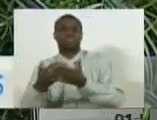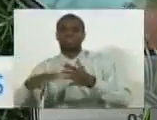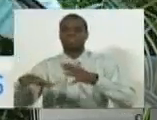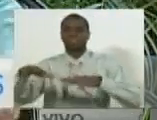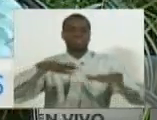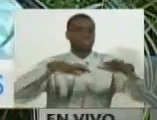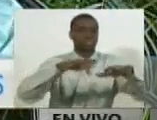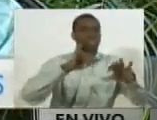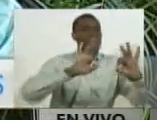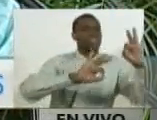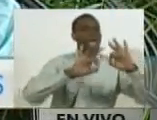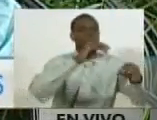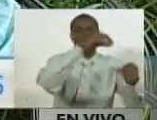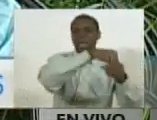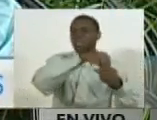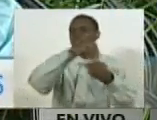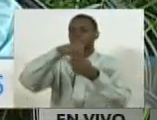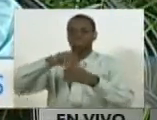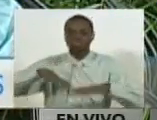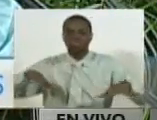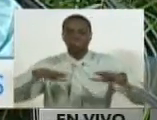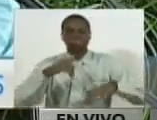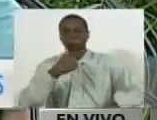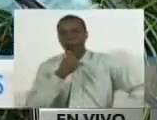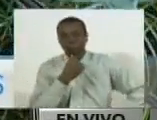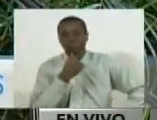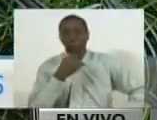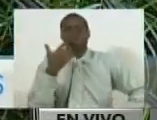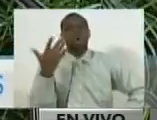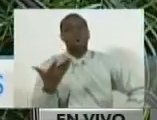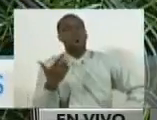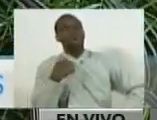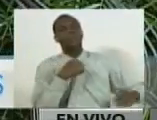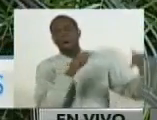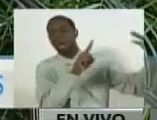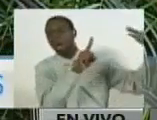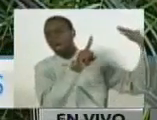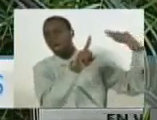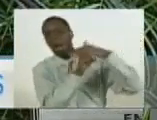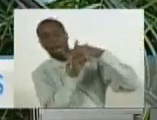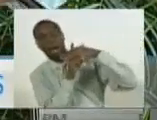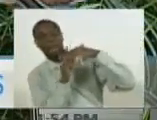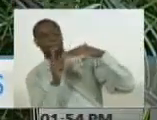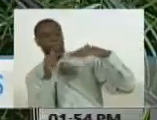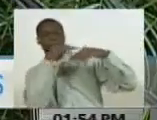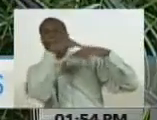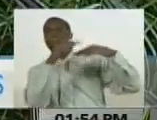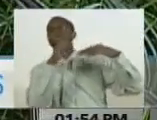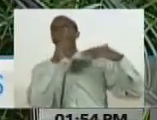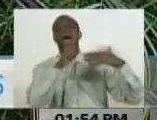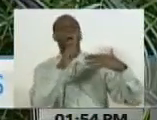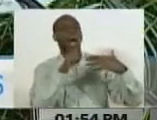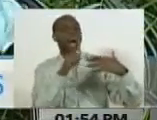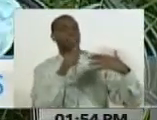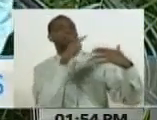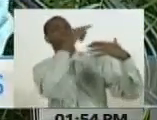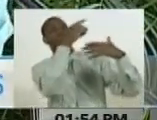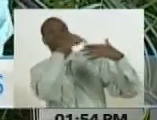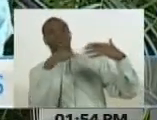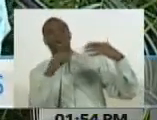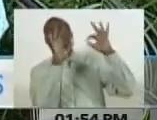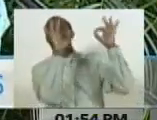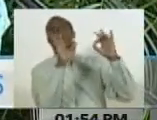desde el teatro, respuestas a la avalancha de antivalores, de la cultura de la muerte,